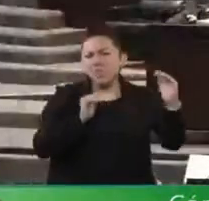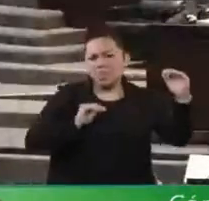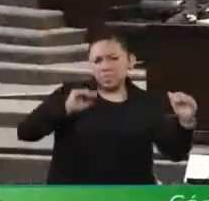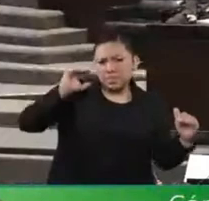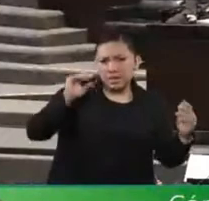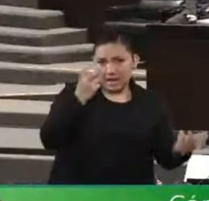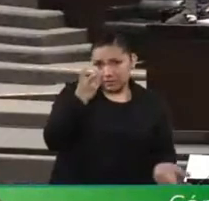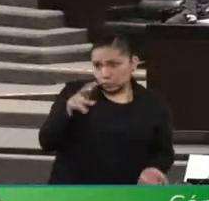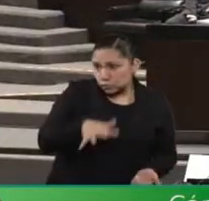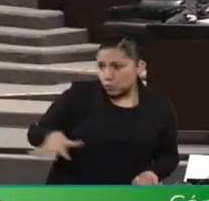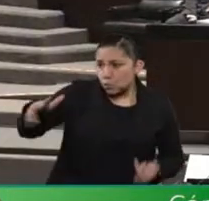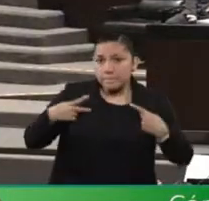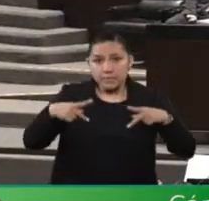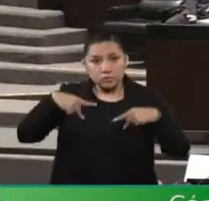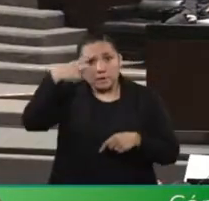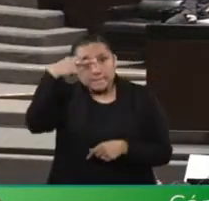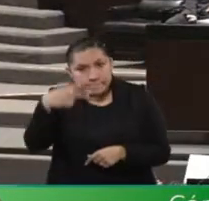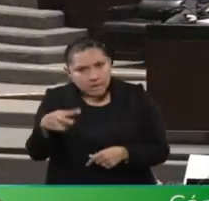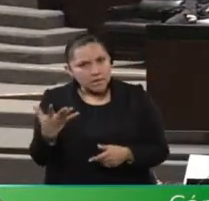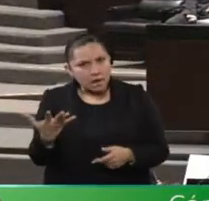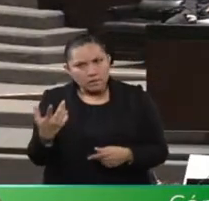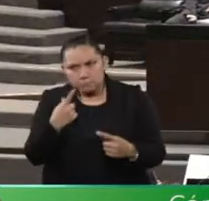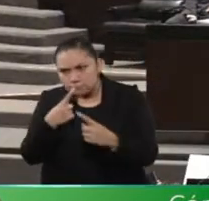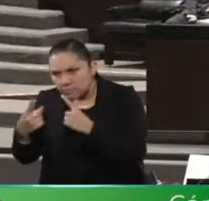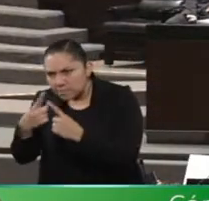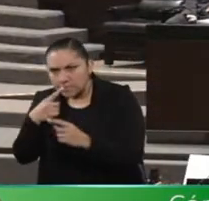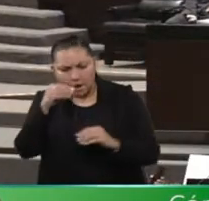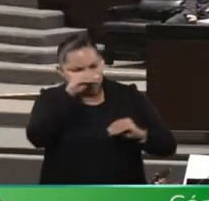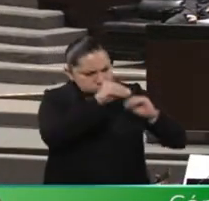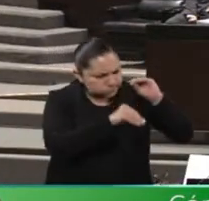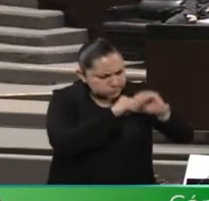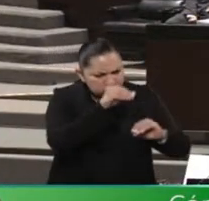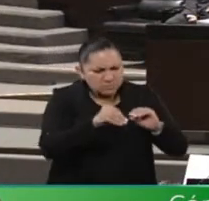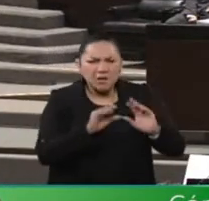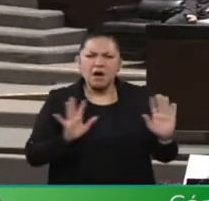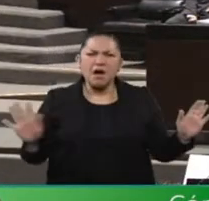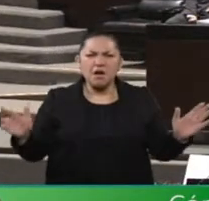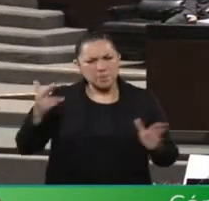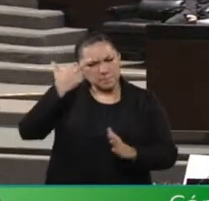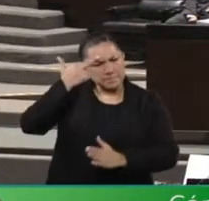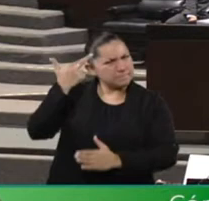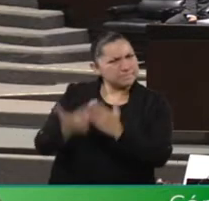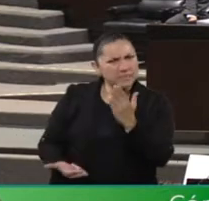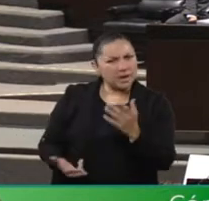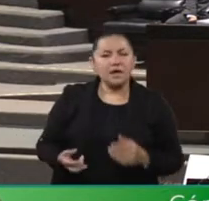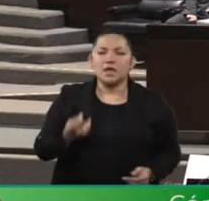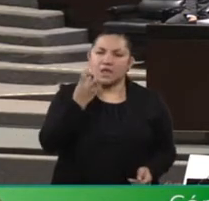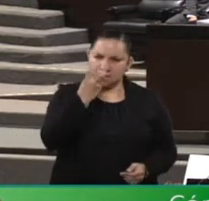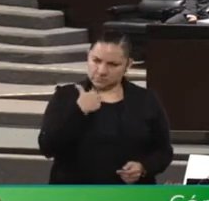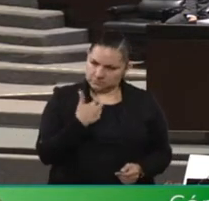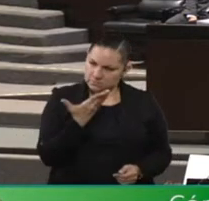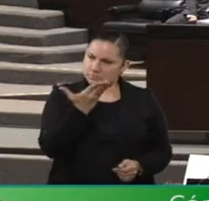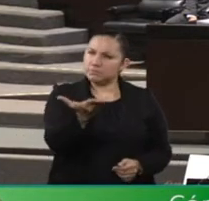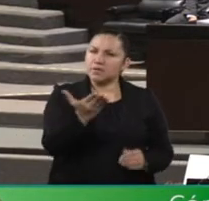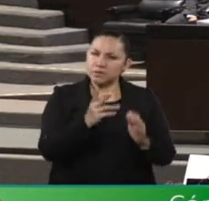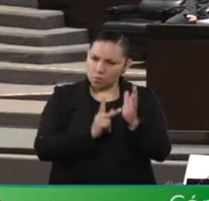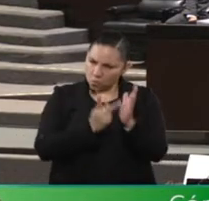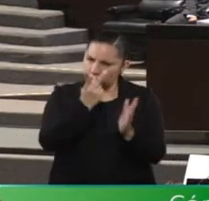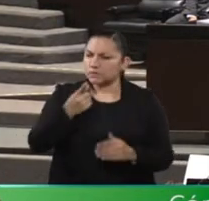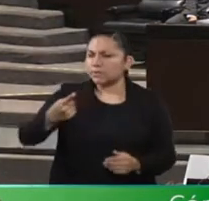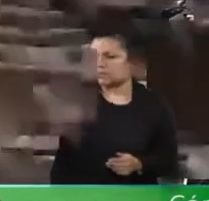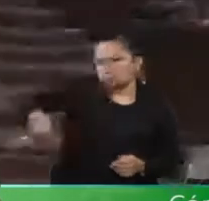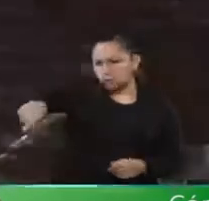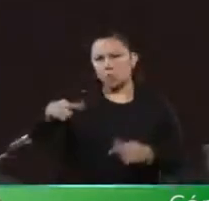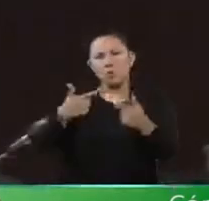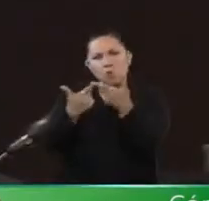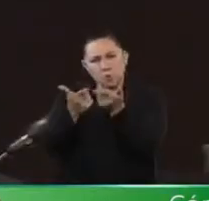Con base en los argumentos anteriores, les vuelvo a hacer un atento llamado a las diputados del oficialismo para que